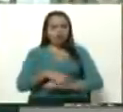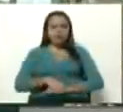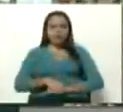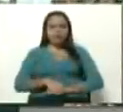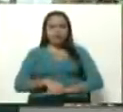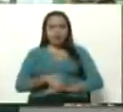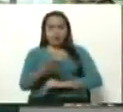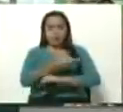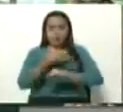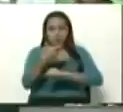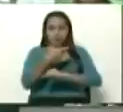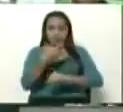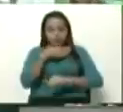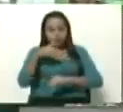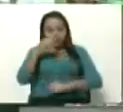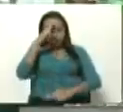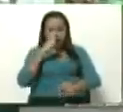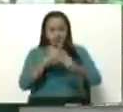aquí.